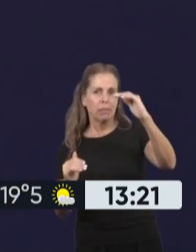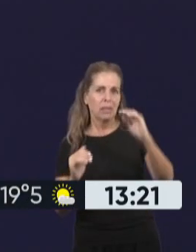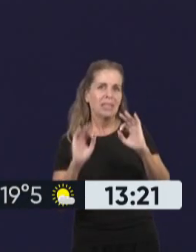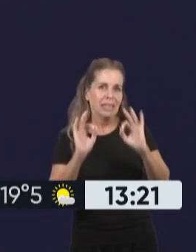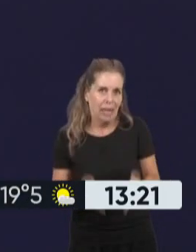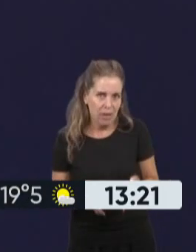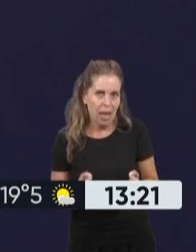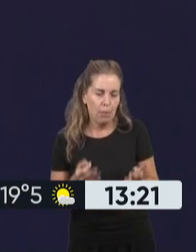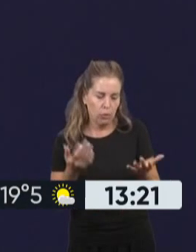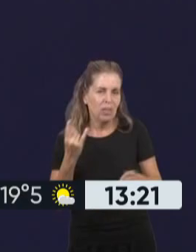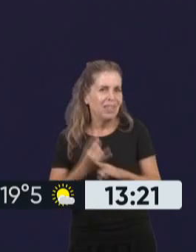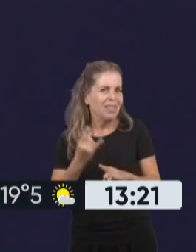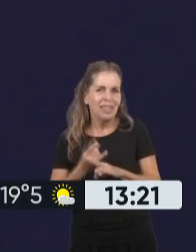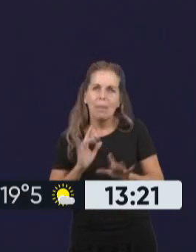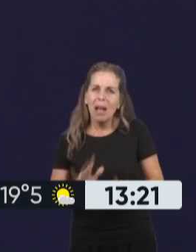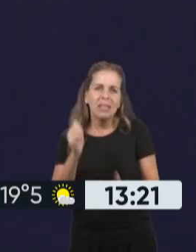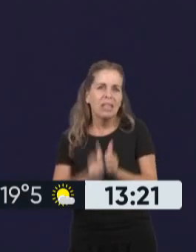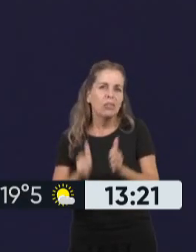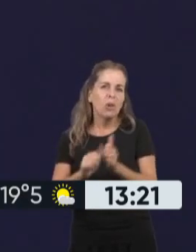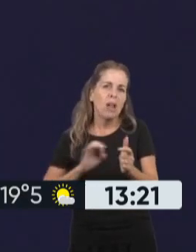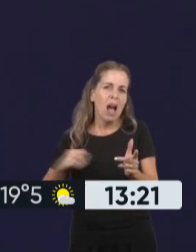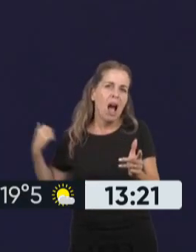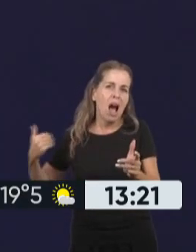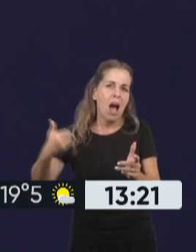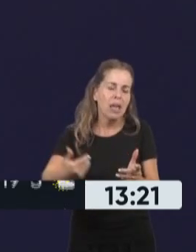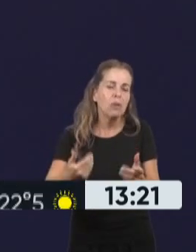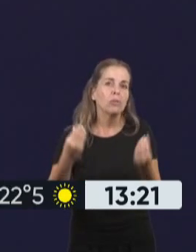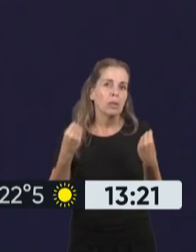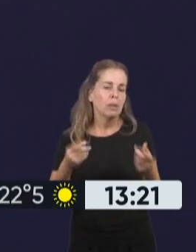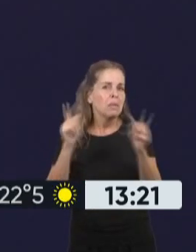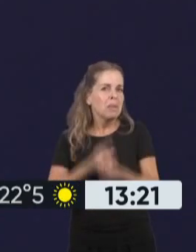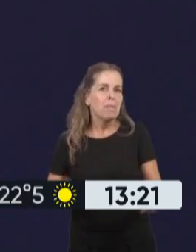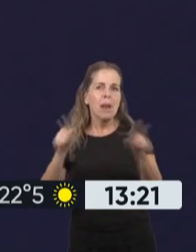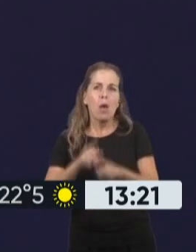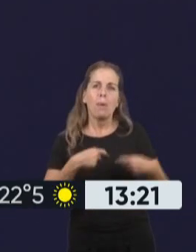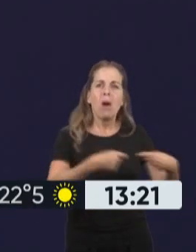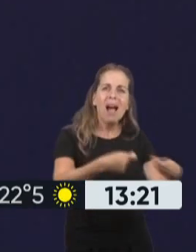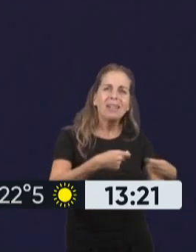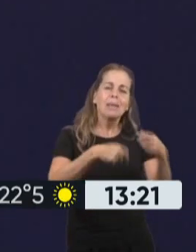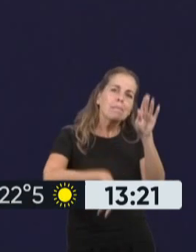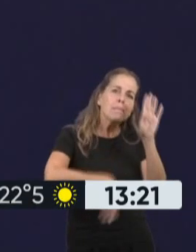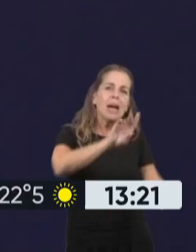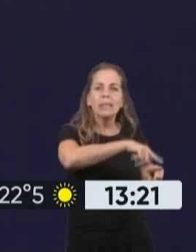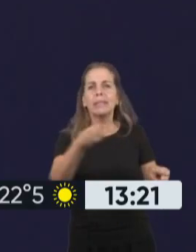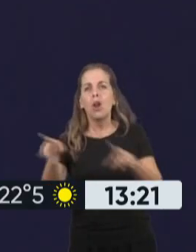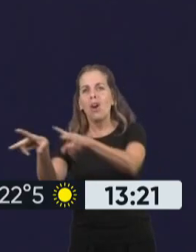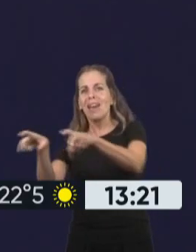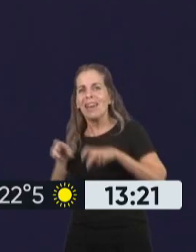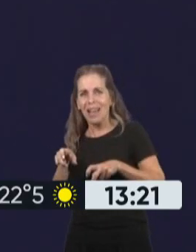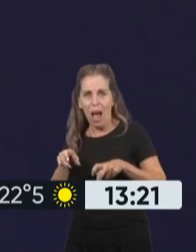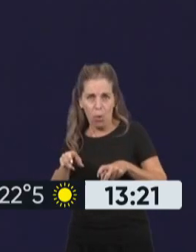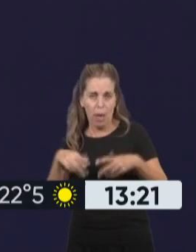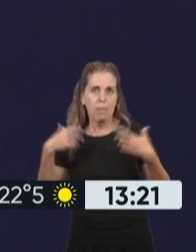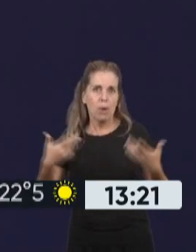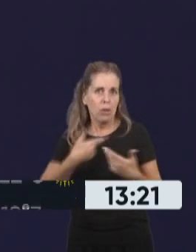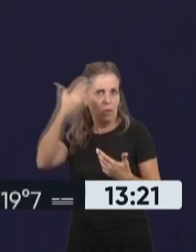la negativa, ¿no? Por supuesto, por haber tenido déficit fiscal que indefectiblemente termina en una crisis de